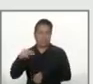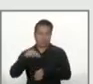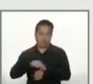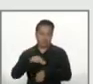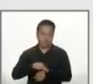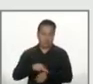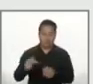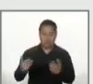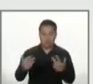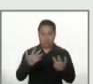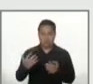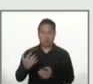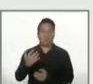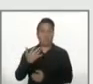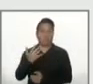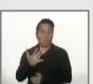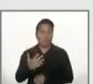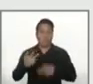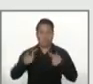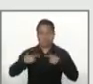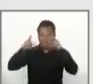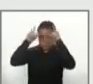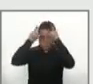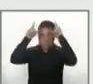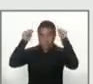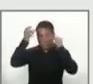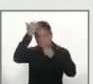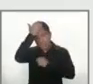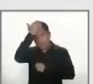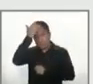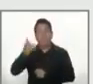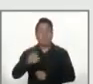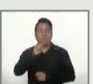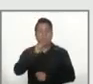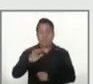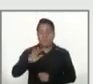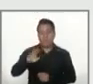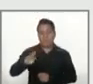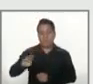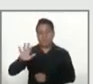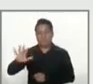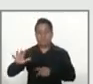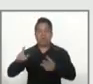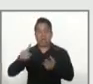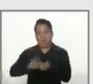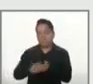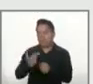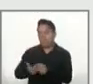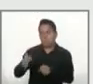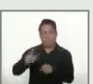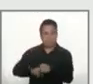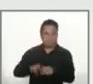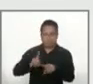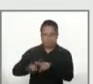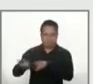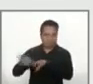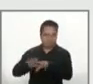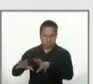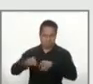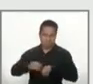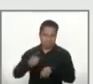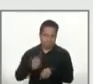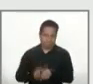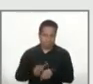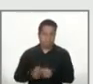médicos, 850 enfermeros y 595 trabajadores de otros perfiles.